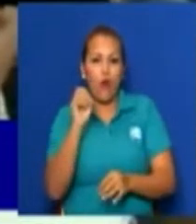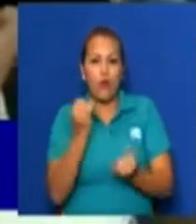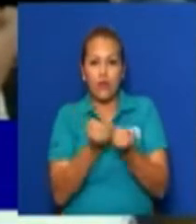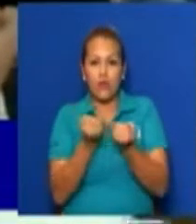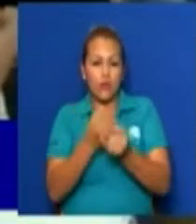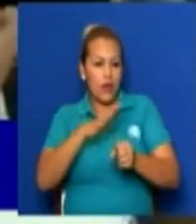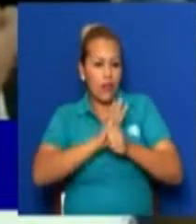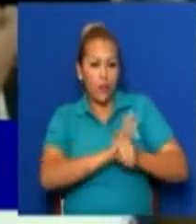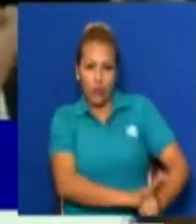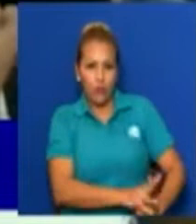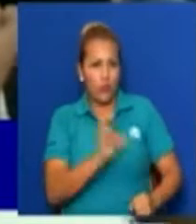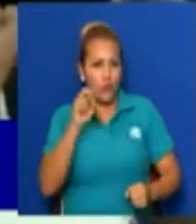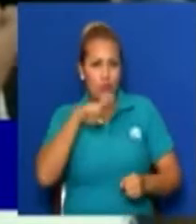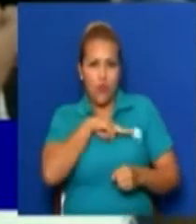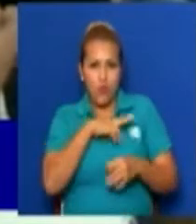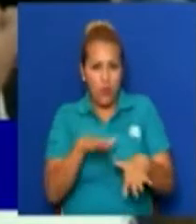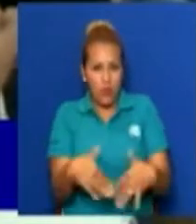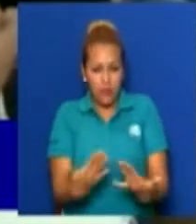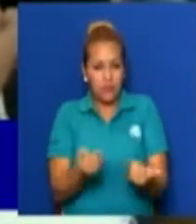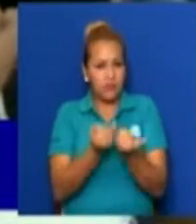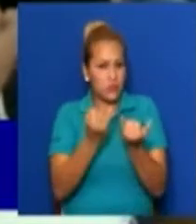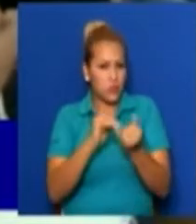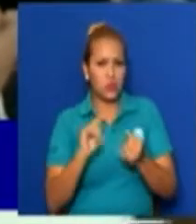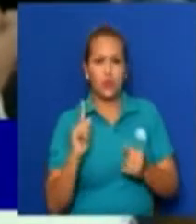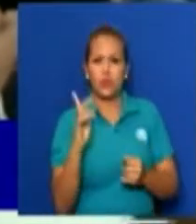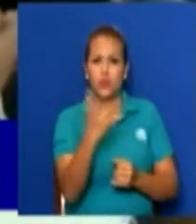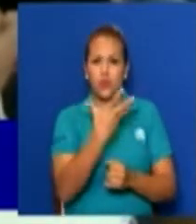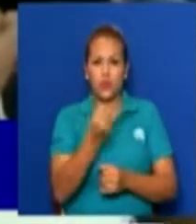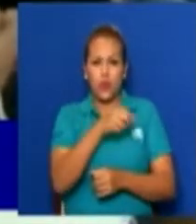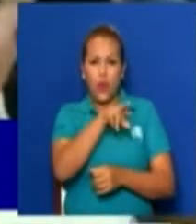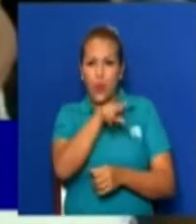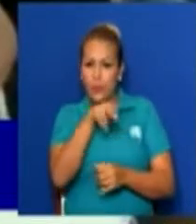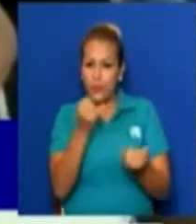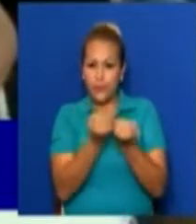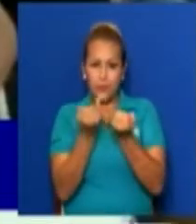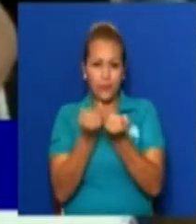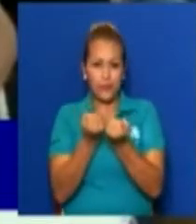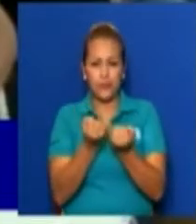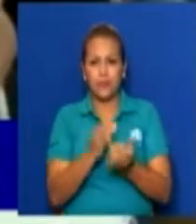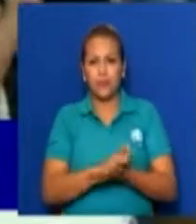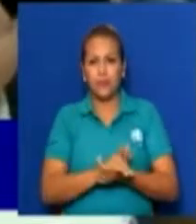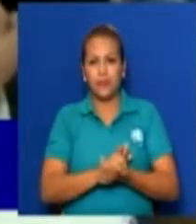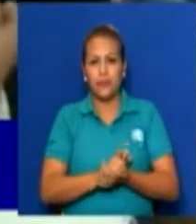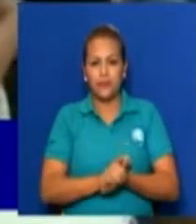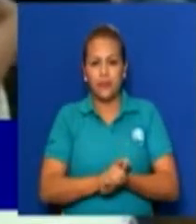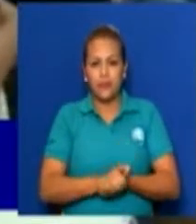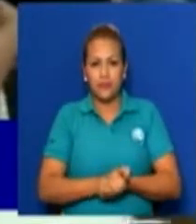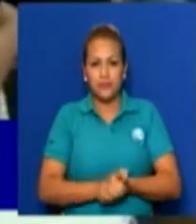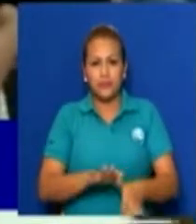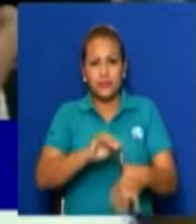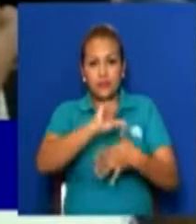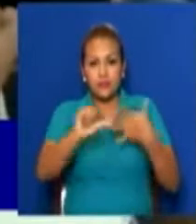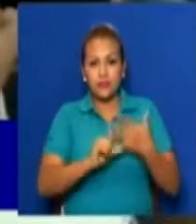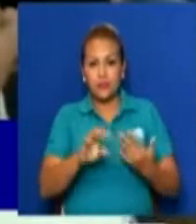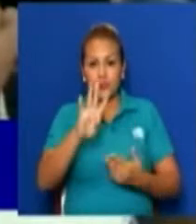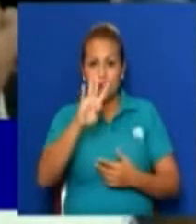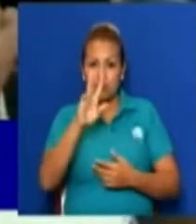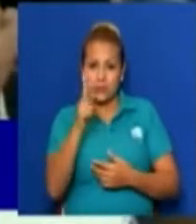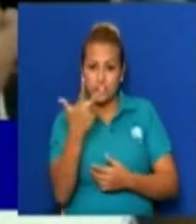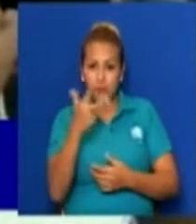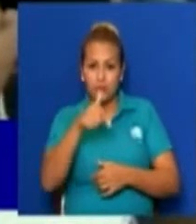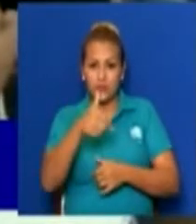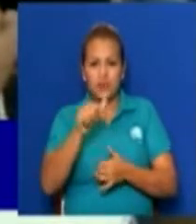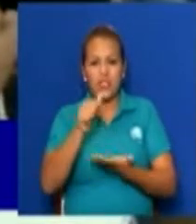Estamos en un plano de horizontalidad, de igualdad. El artículo 48 de la